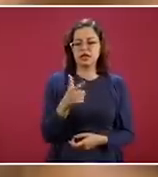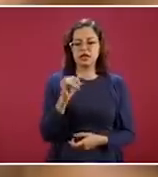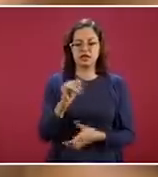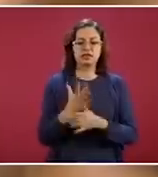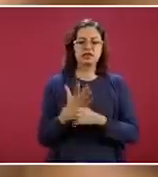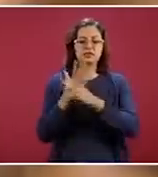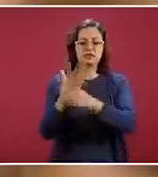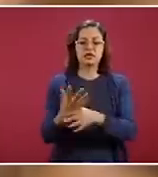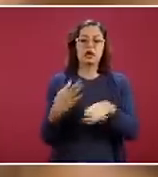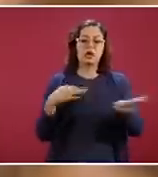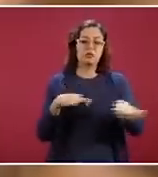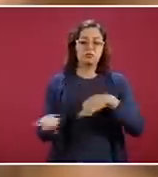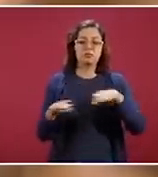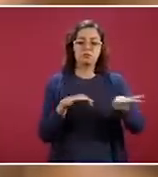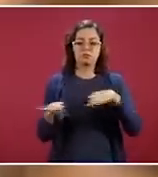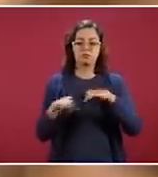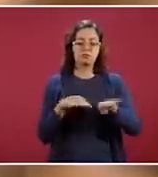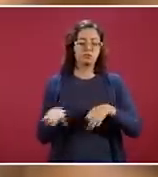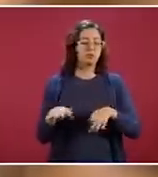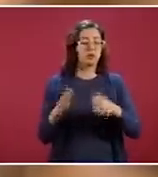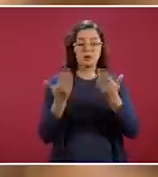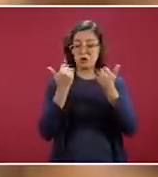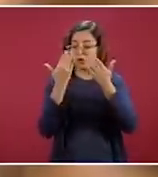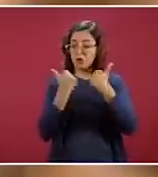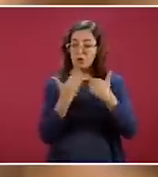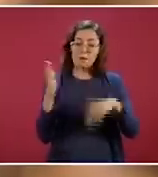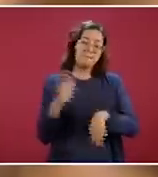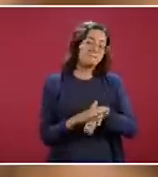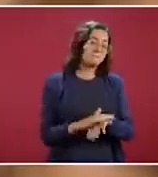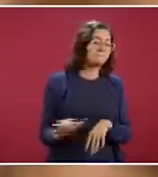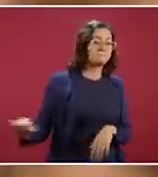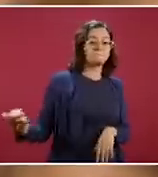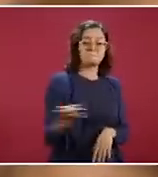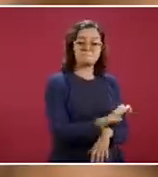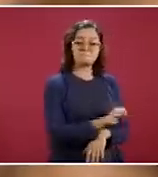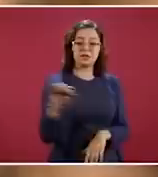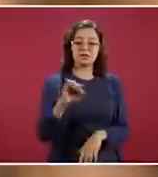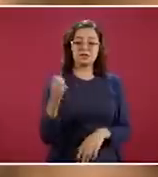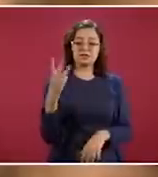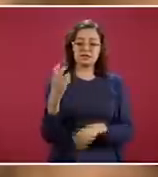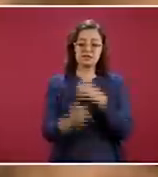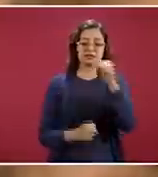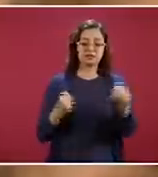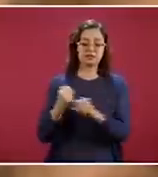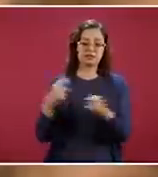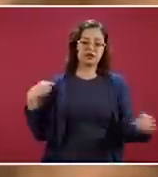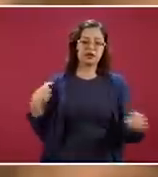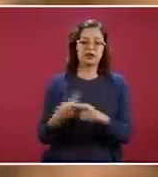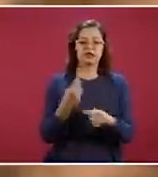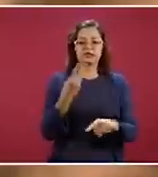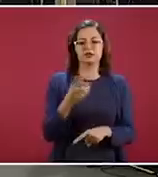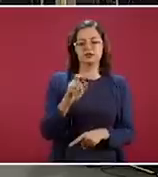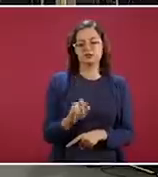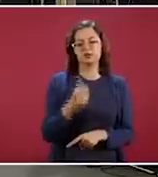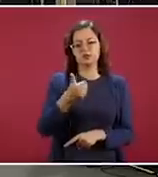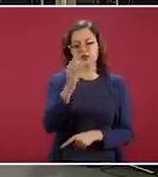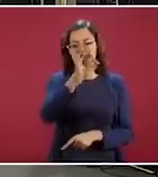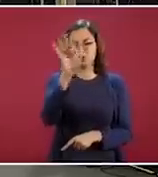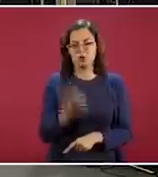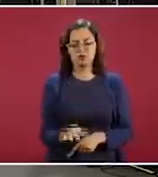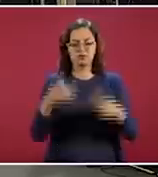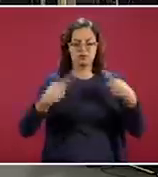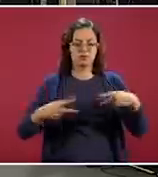que el desempleo pues ya repuntó en octubre al nivel más alto en los últimos 3 años, alcanzando 3.6% de la